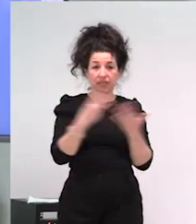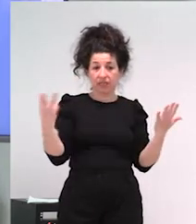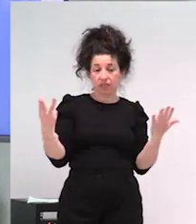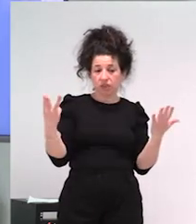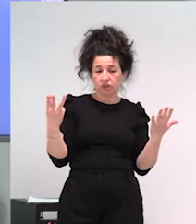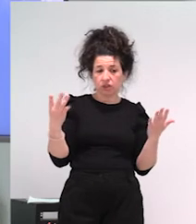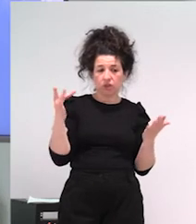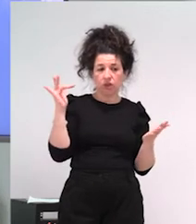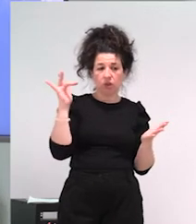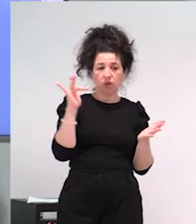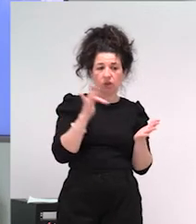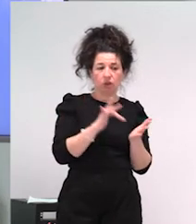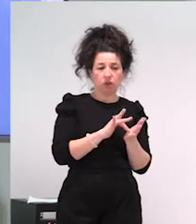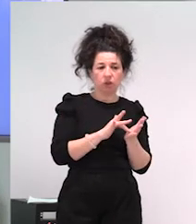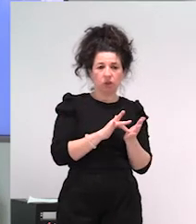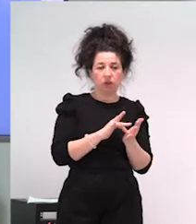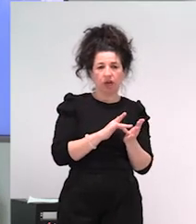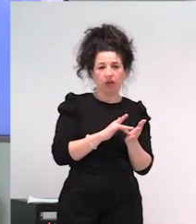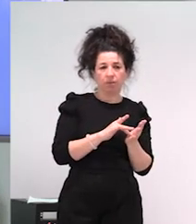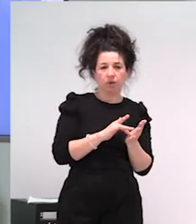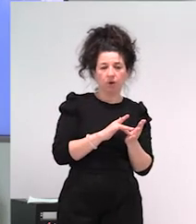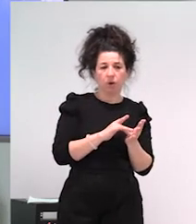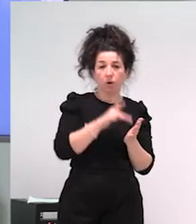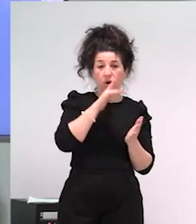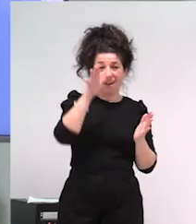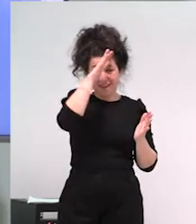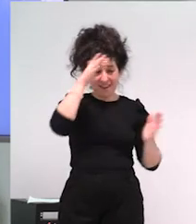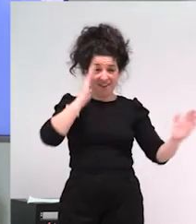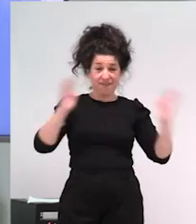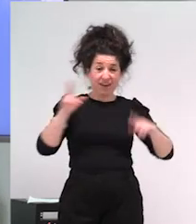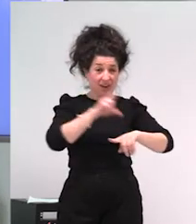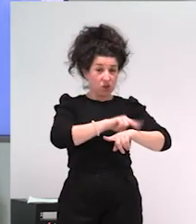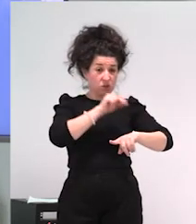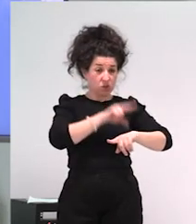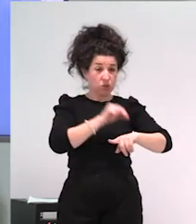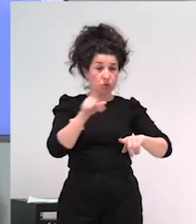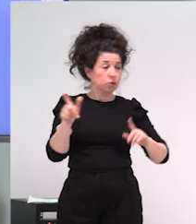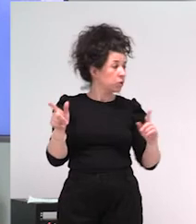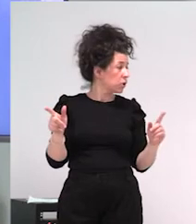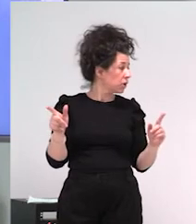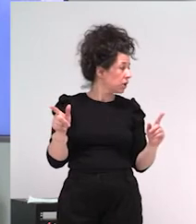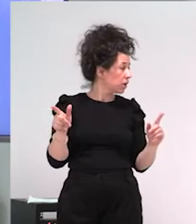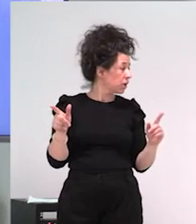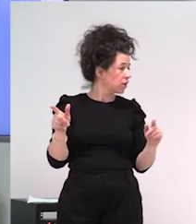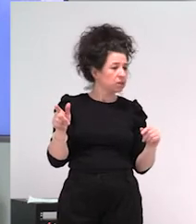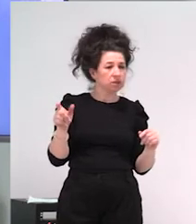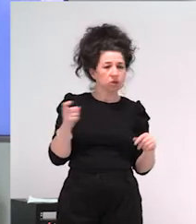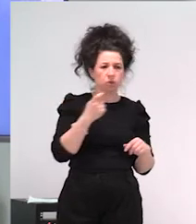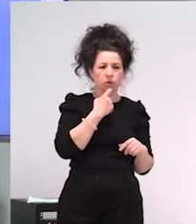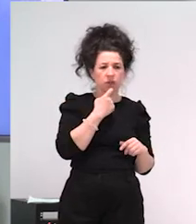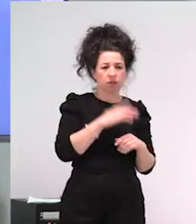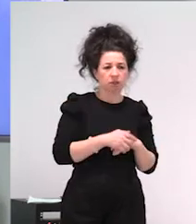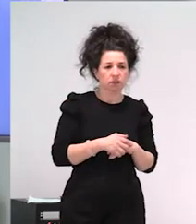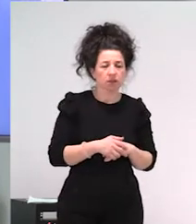ante el verano con más olas de calor y incendios que había vivido Suecia en los últimos años, perdona para porque lo lea, porque no me sé la historia de Greta,